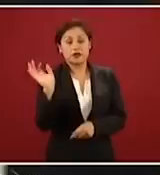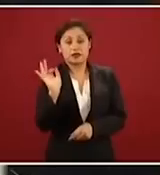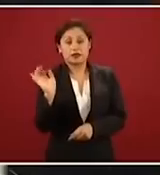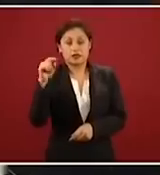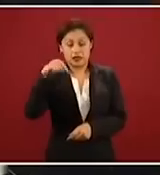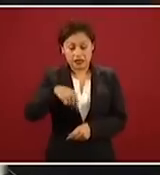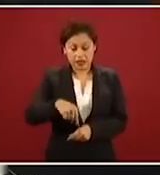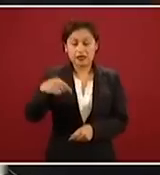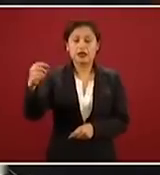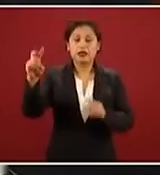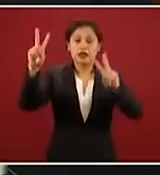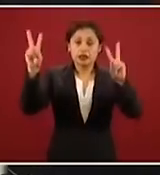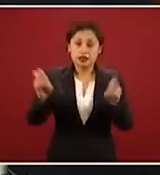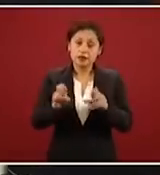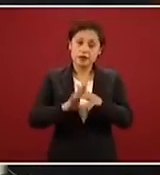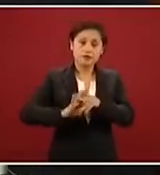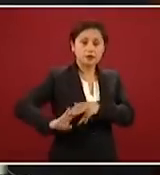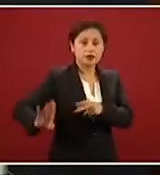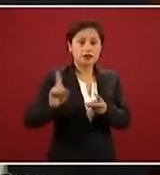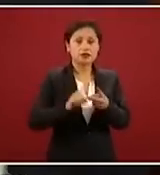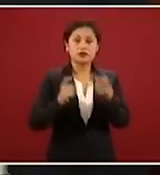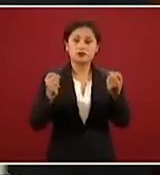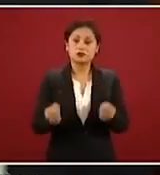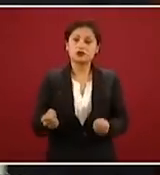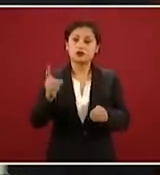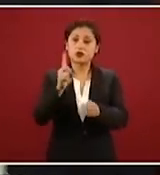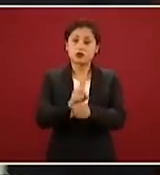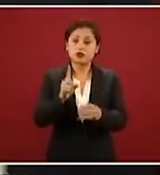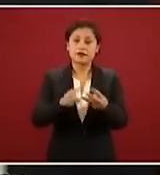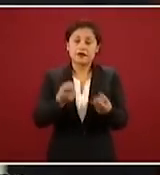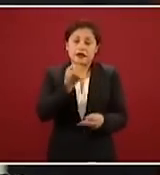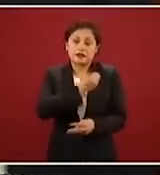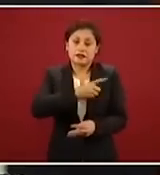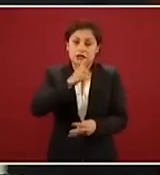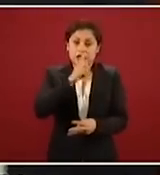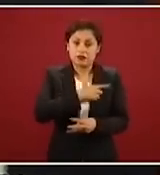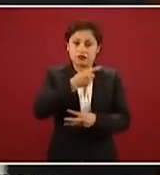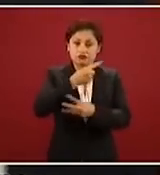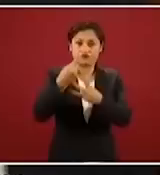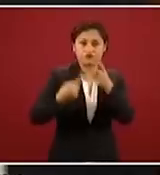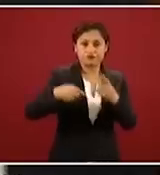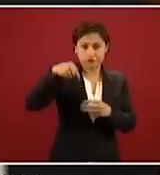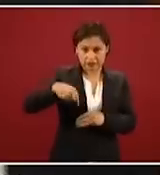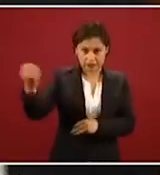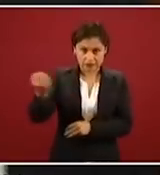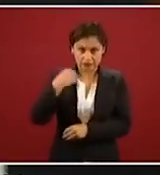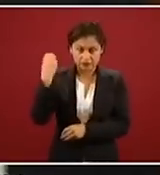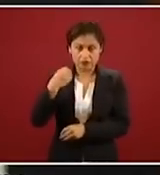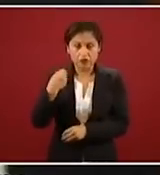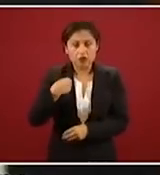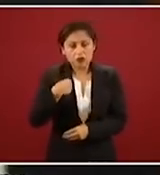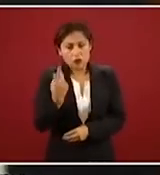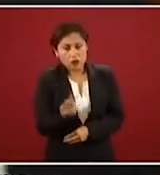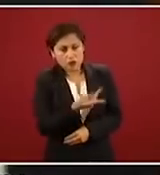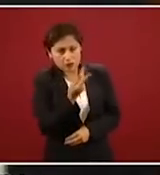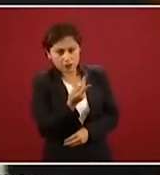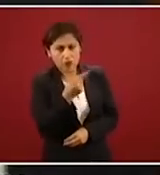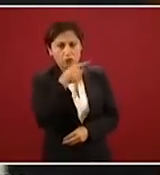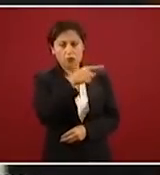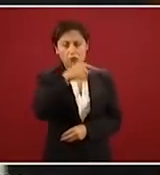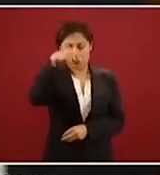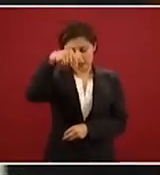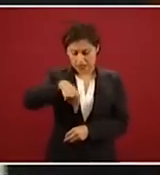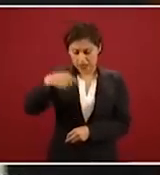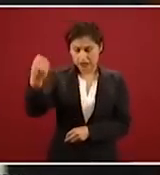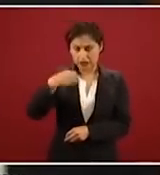de la migración, la seguridad o la salud, ¿usted podría abordar en una conferencia de prensa matutina sobre lo que se está haciendo